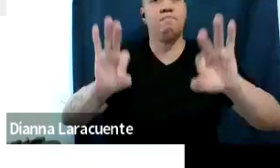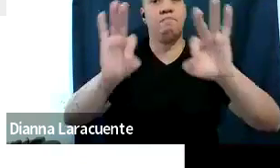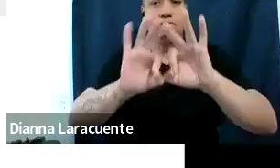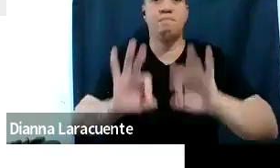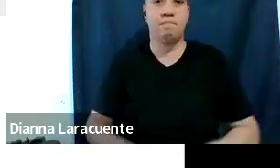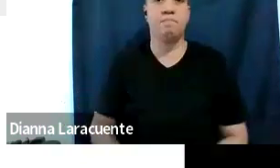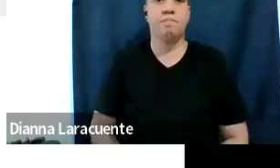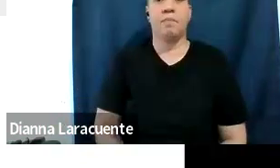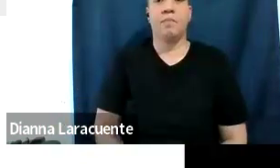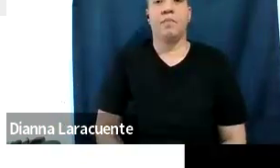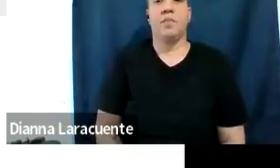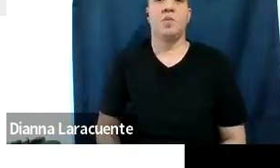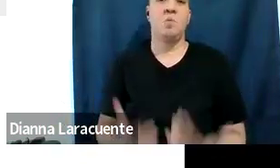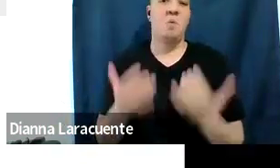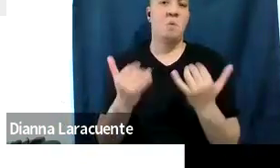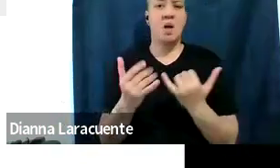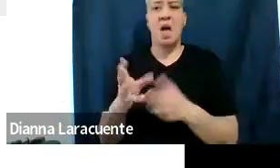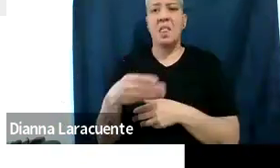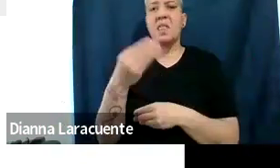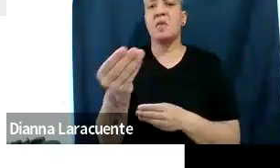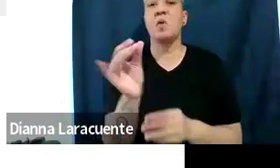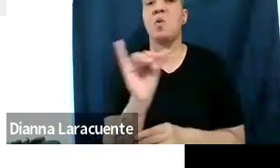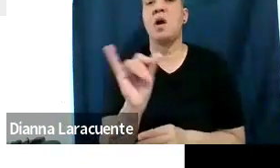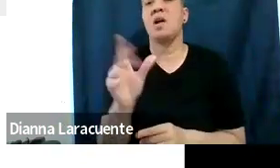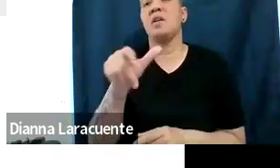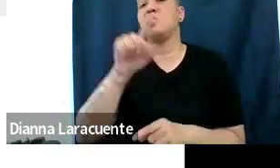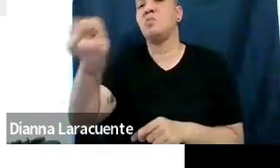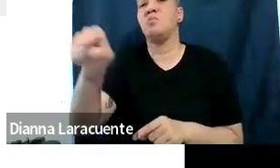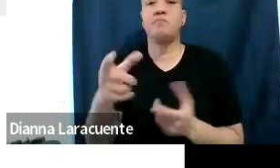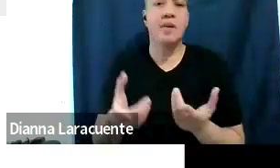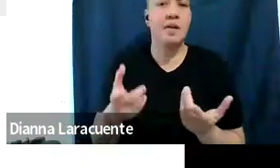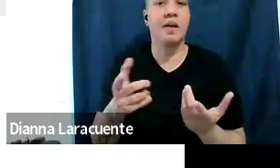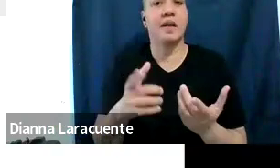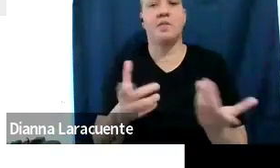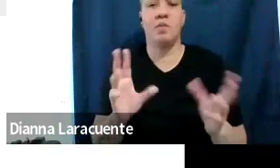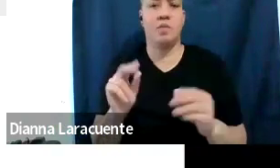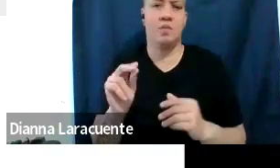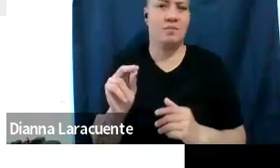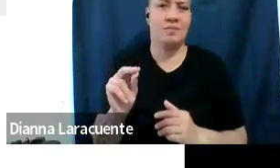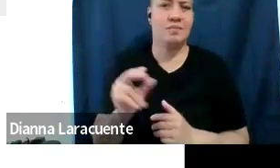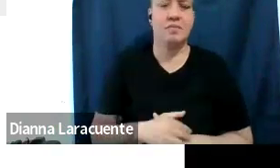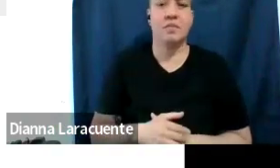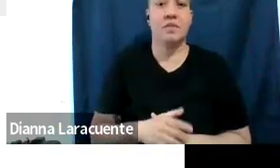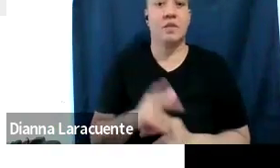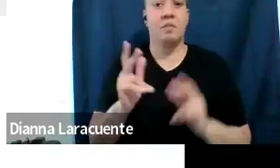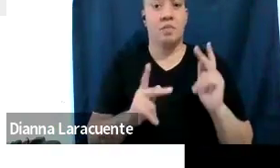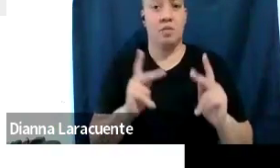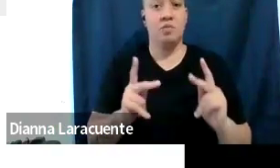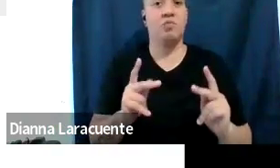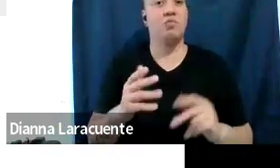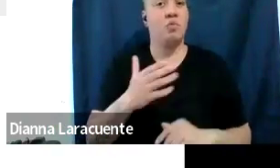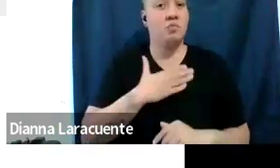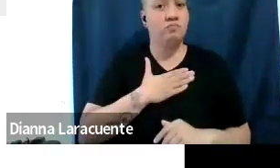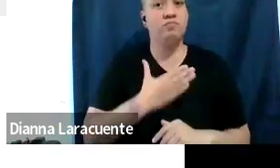No ahora, donde mira, te doy esta igualita y tú vete para allá y tú vete para acá. No, no. Esa gente se la agujó el todo por el